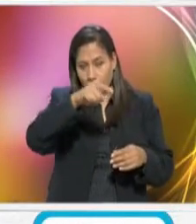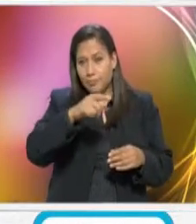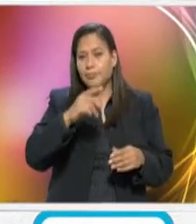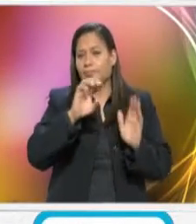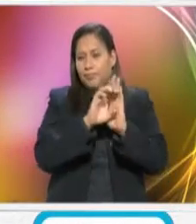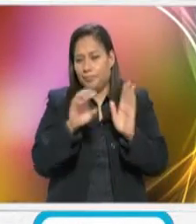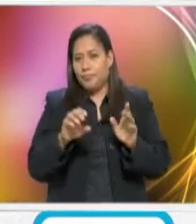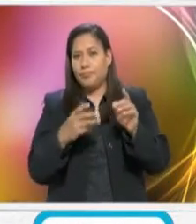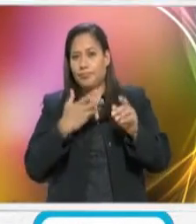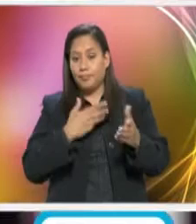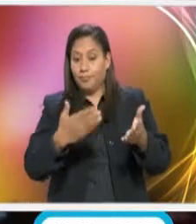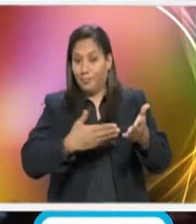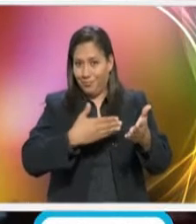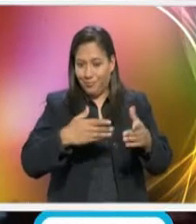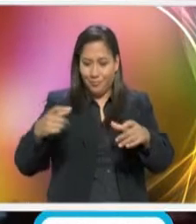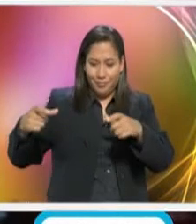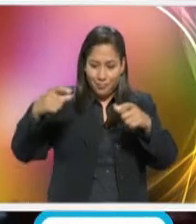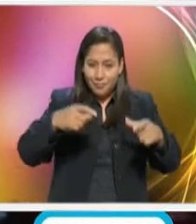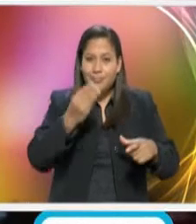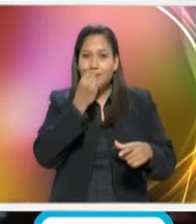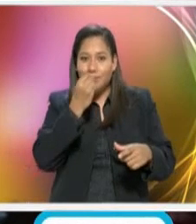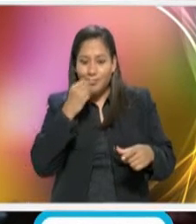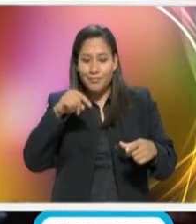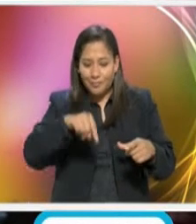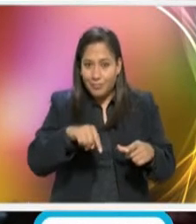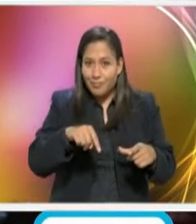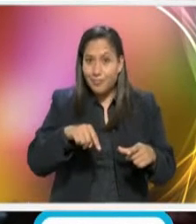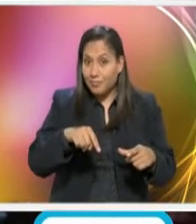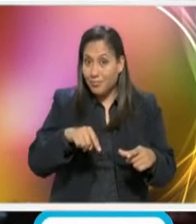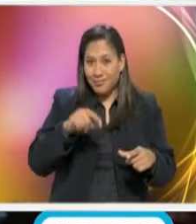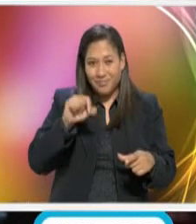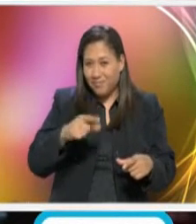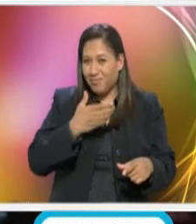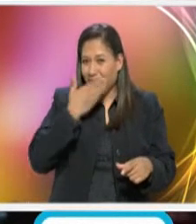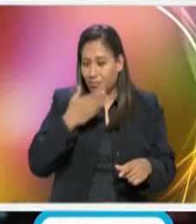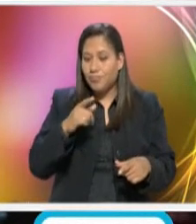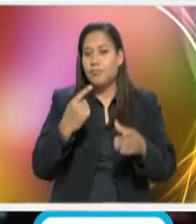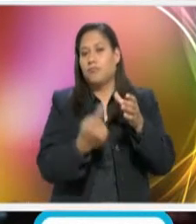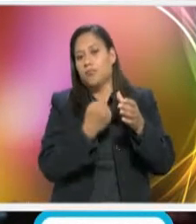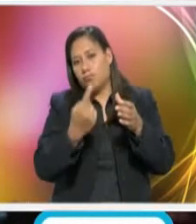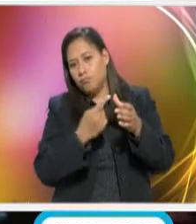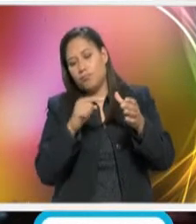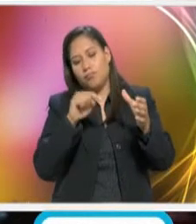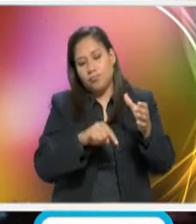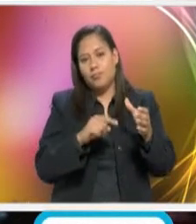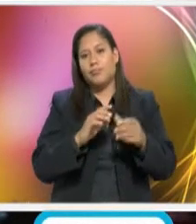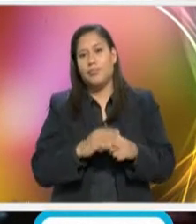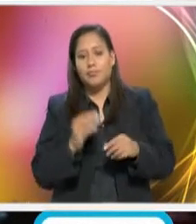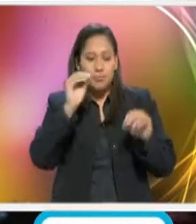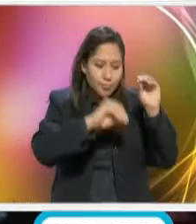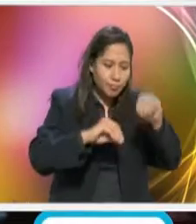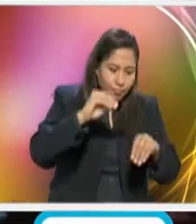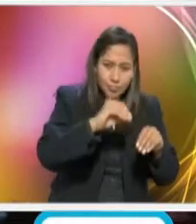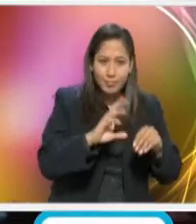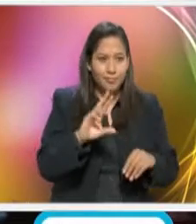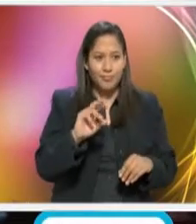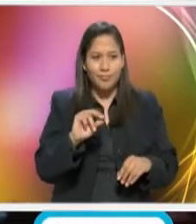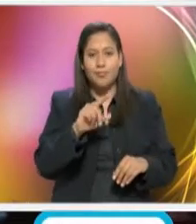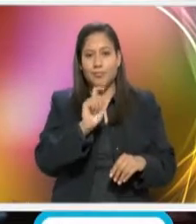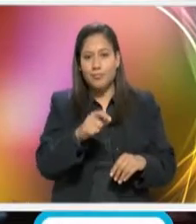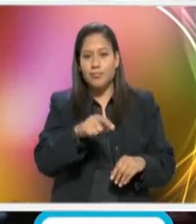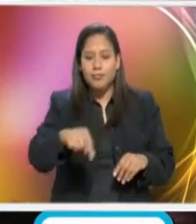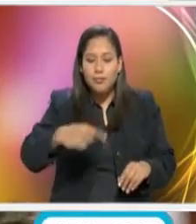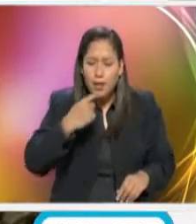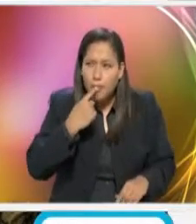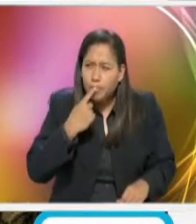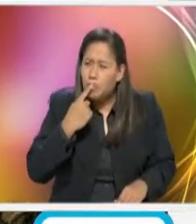ejemplo, la cocina que se lleva a cabo en los mercados no es la típica con una licuadora y midiendo ingredientes. No, es un